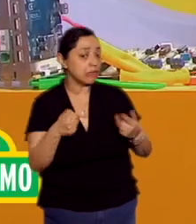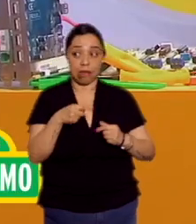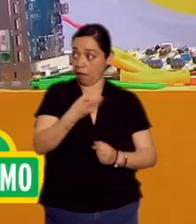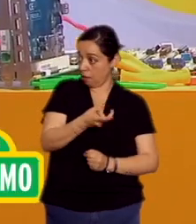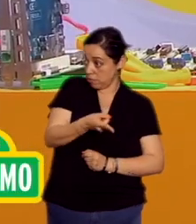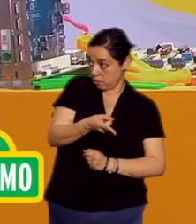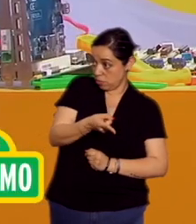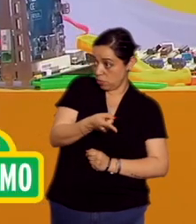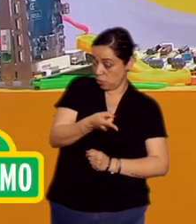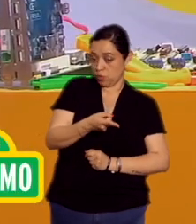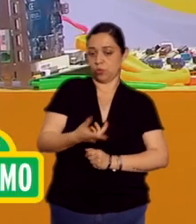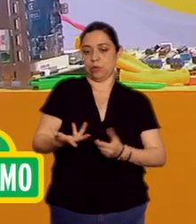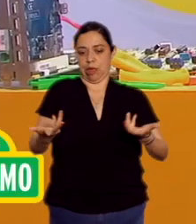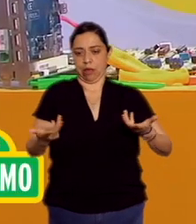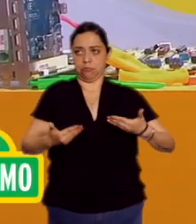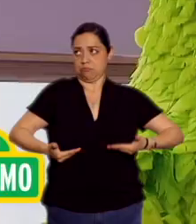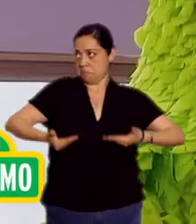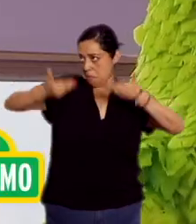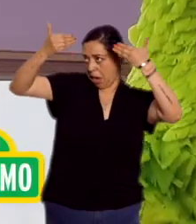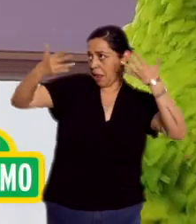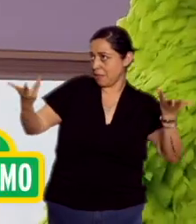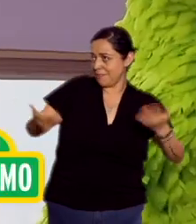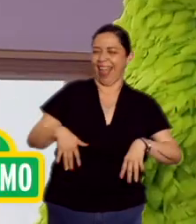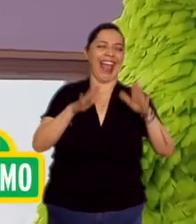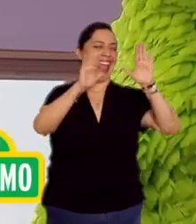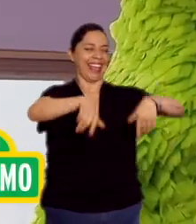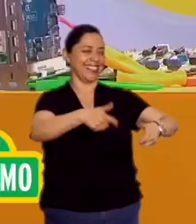Esto, pues es una pared, ¿no?